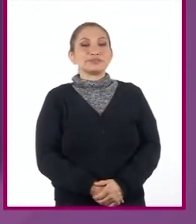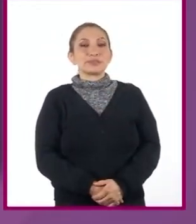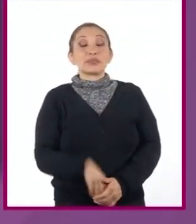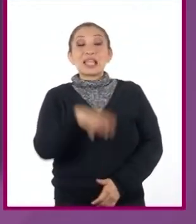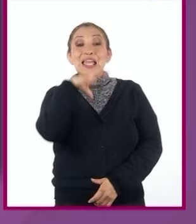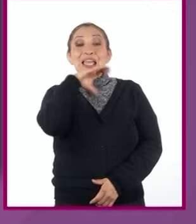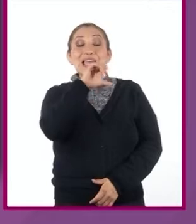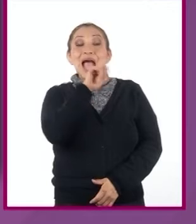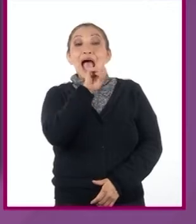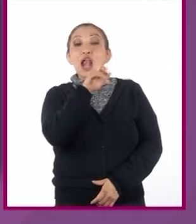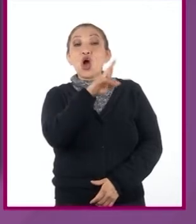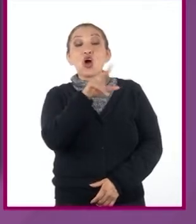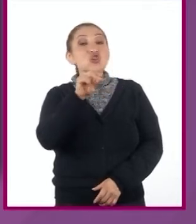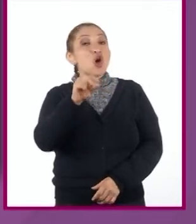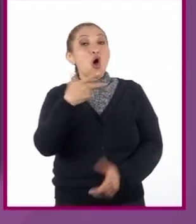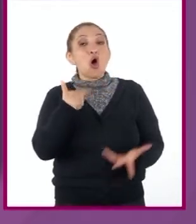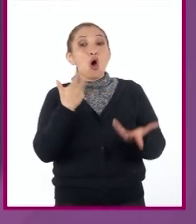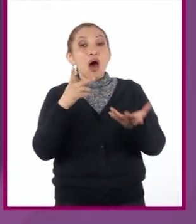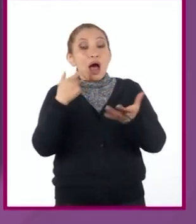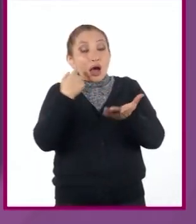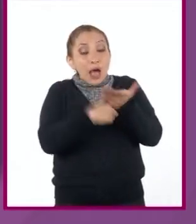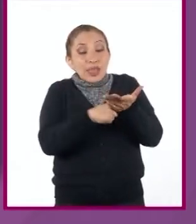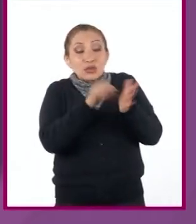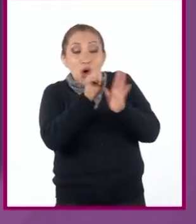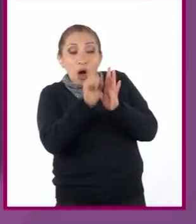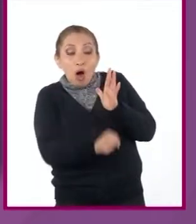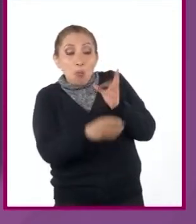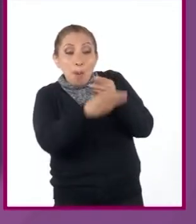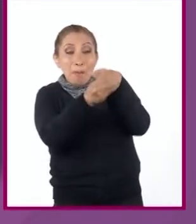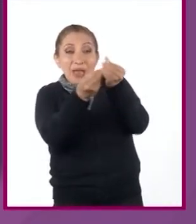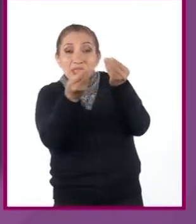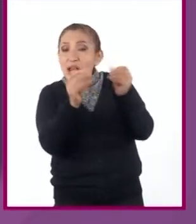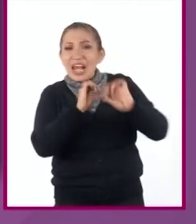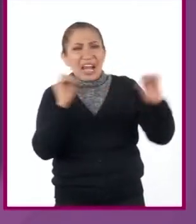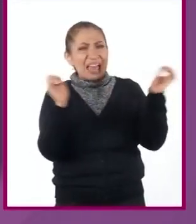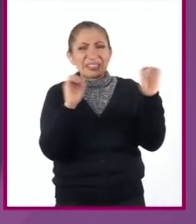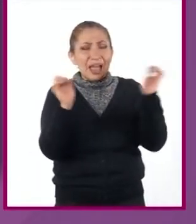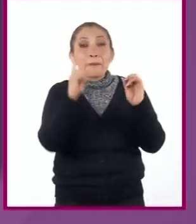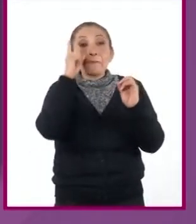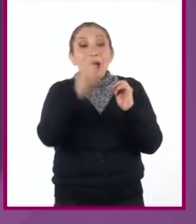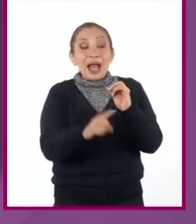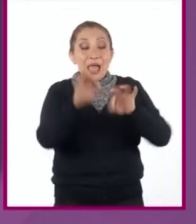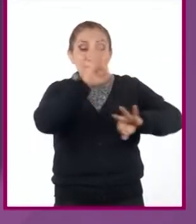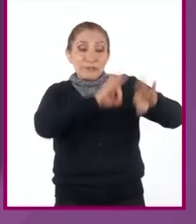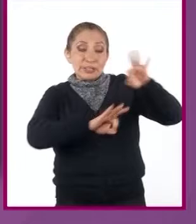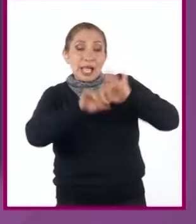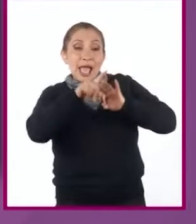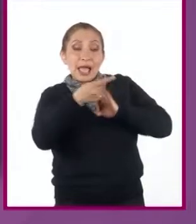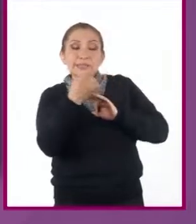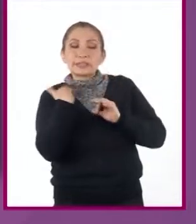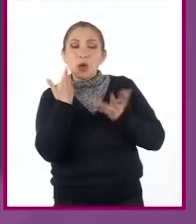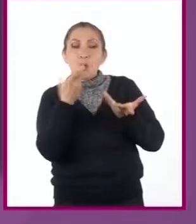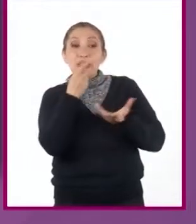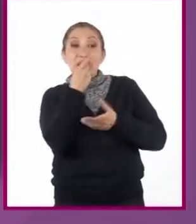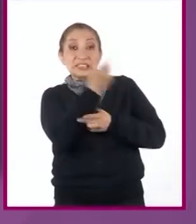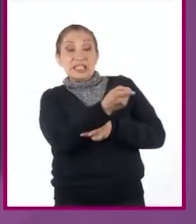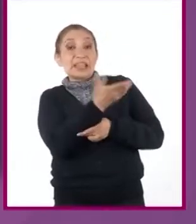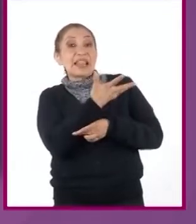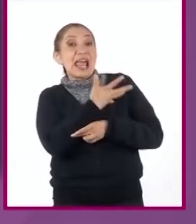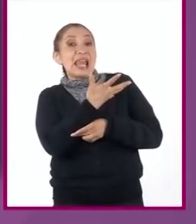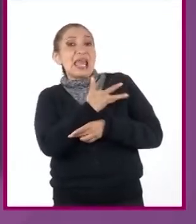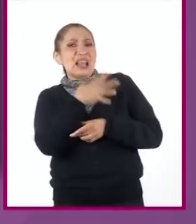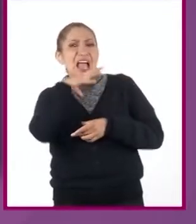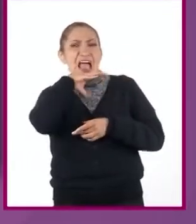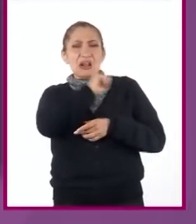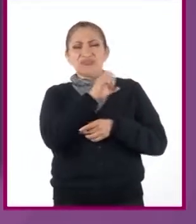El calor no se contiene o guarda en ningún sistema material, por lo que para la física es impreciso decir tener